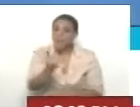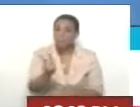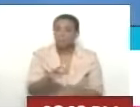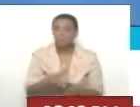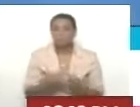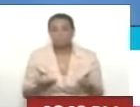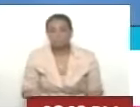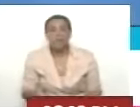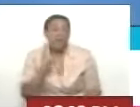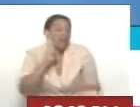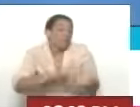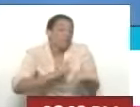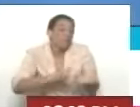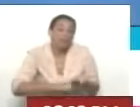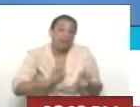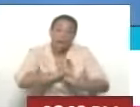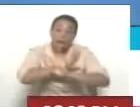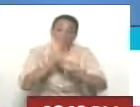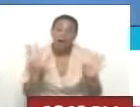Es la verdad.